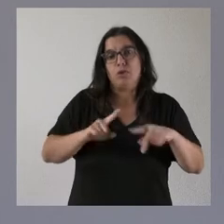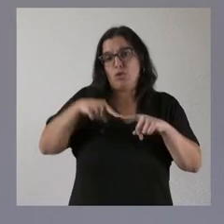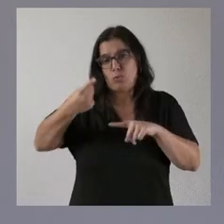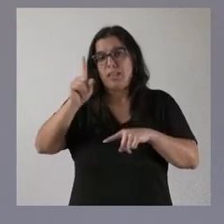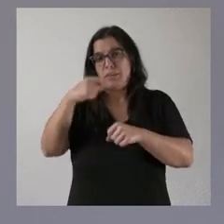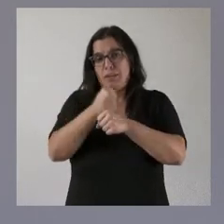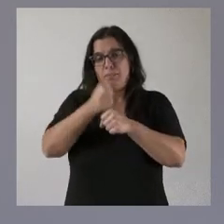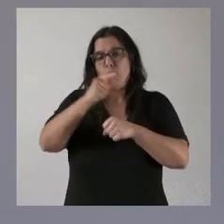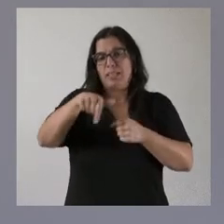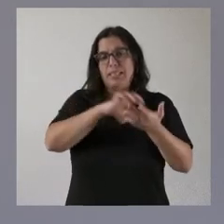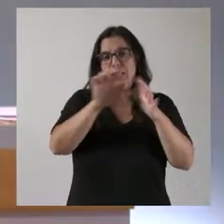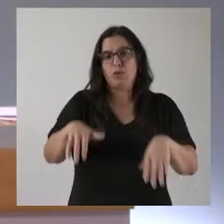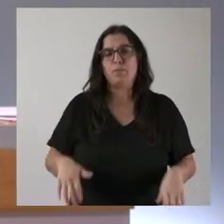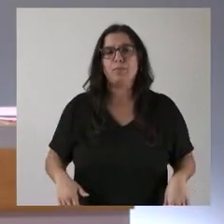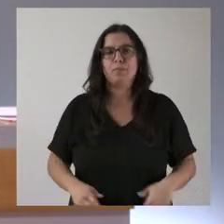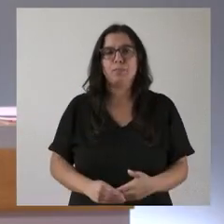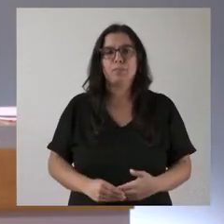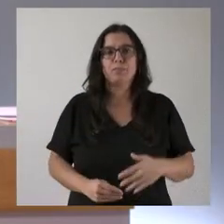en Castilla y León